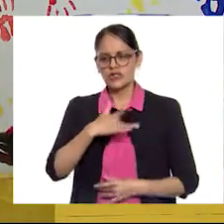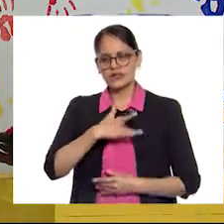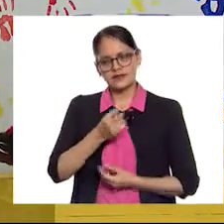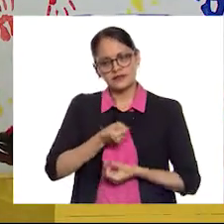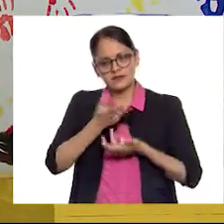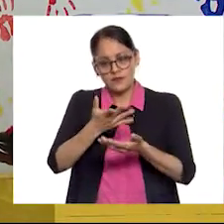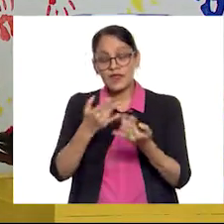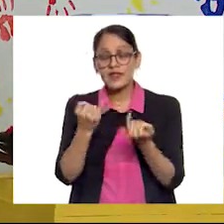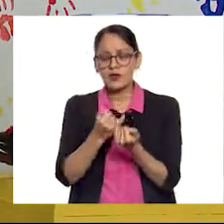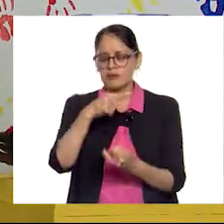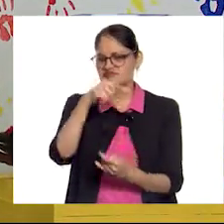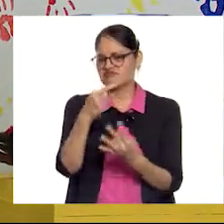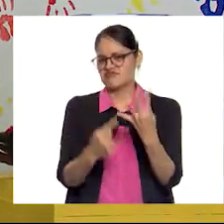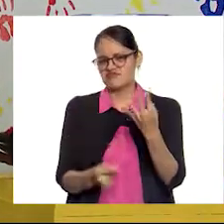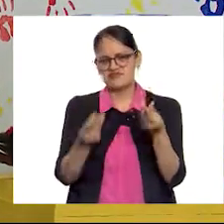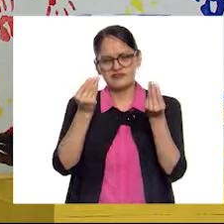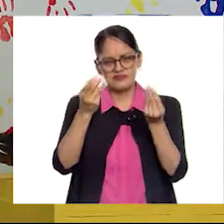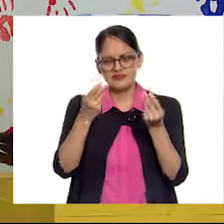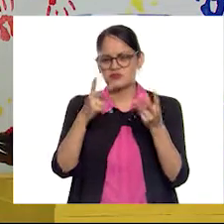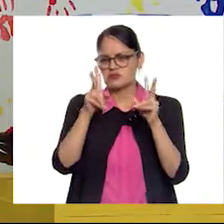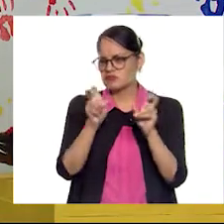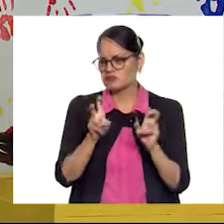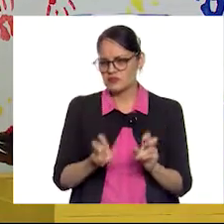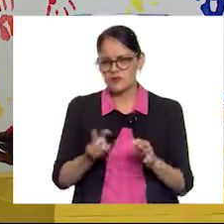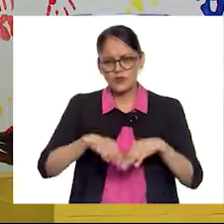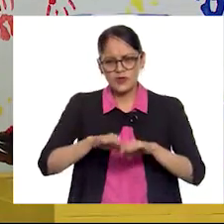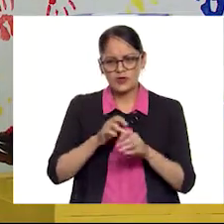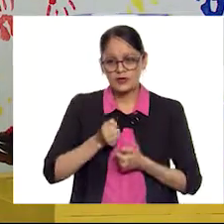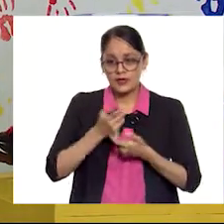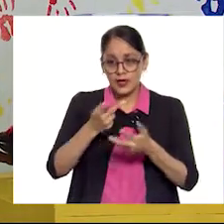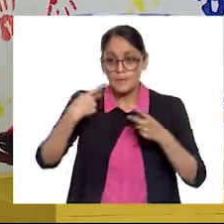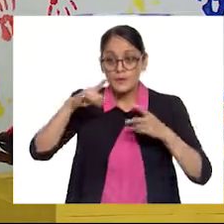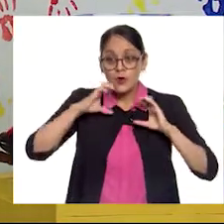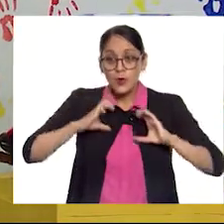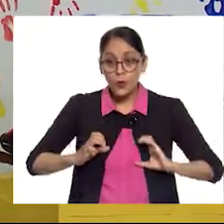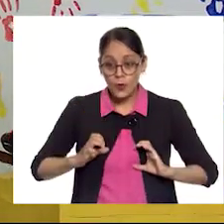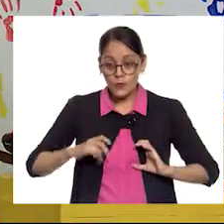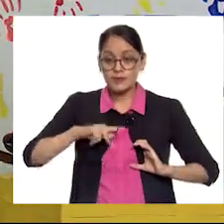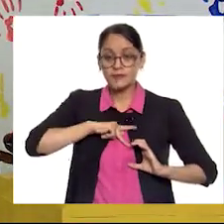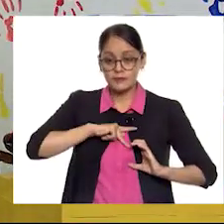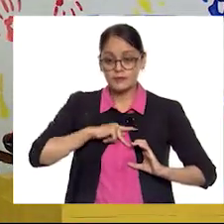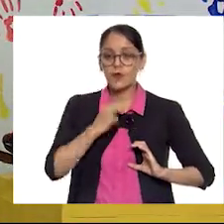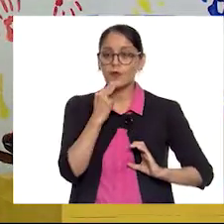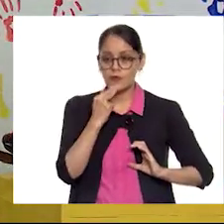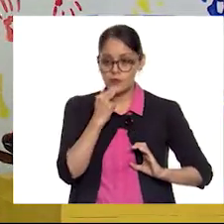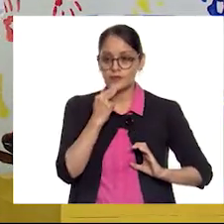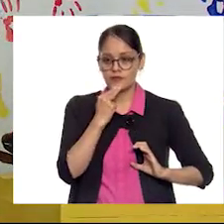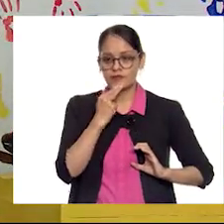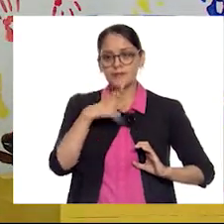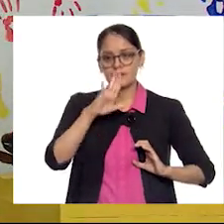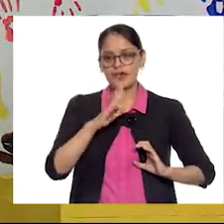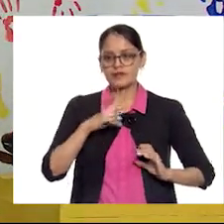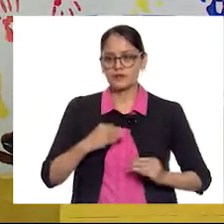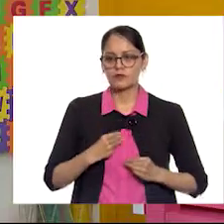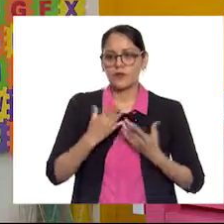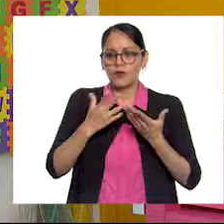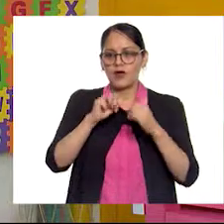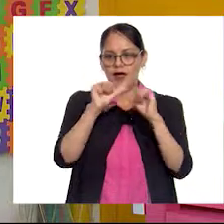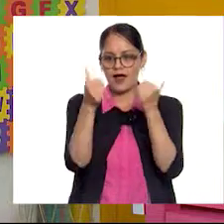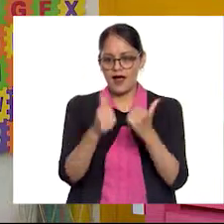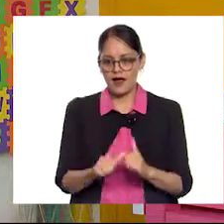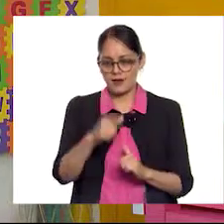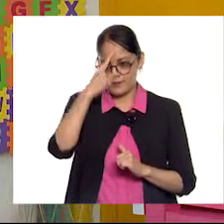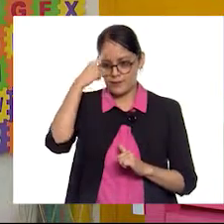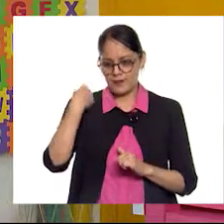una infinidad de cosas muy, muy padres. Y bueno, utilizando nuestro cuerpo, pero lo tenemos que utilizar de manera artística para poder